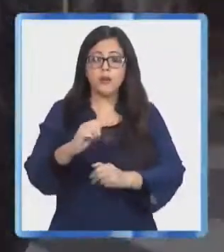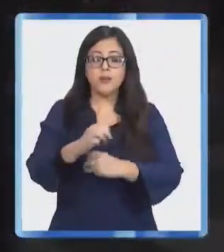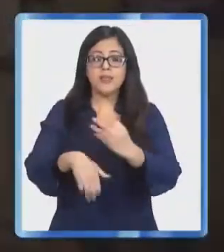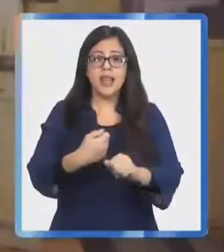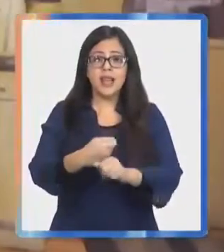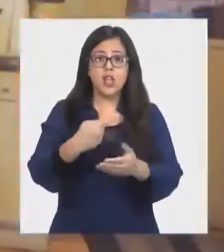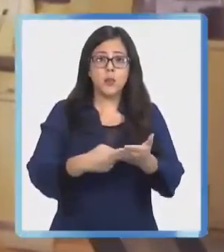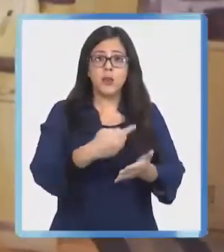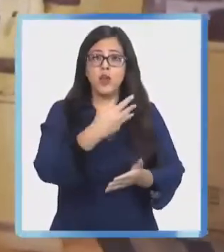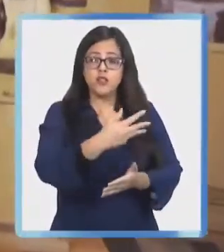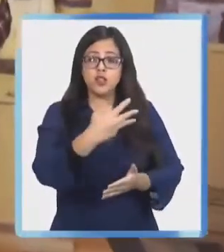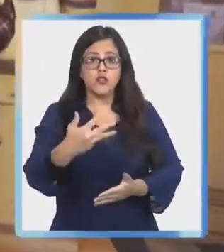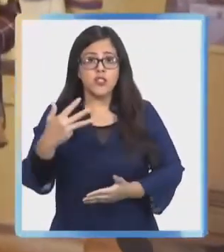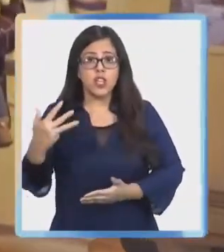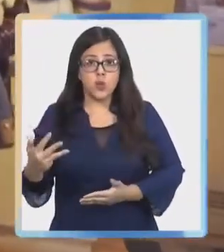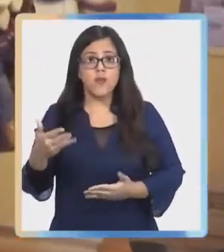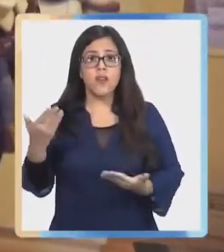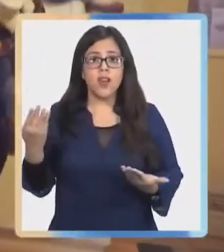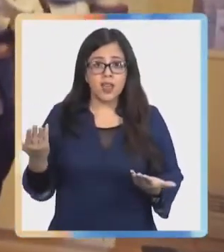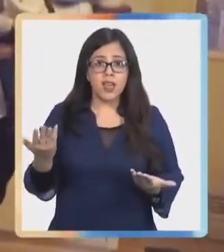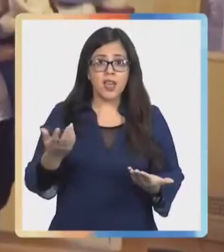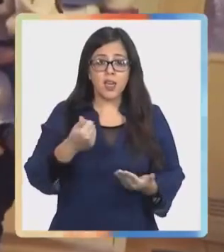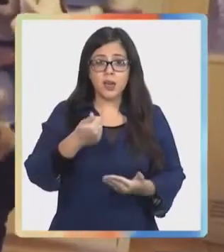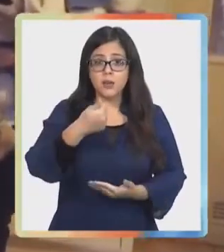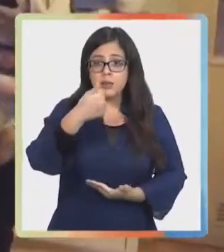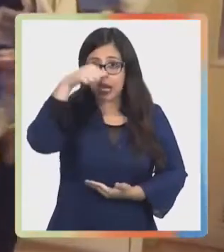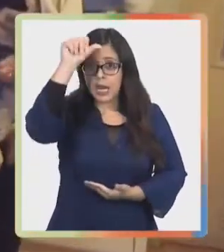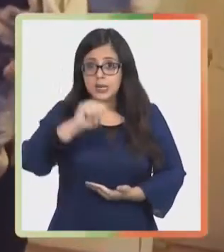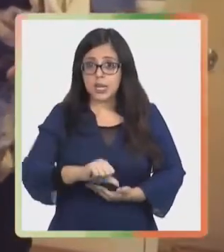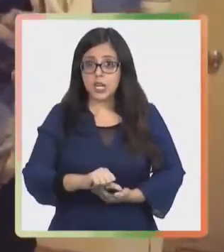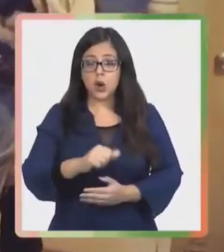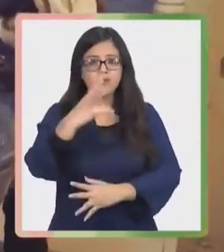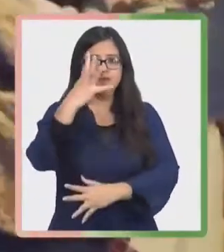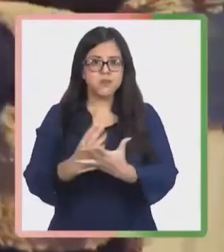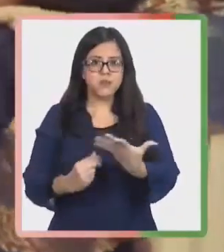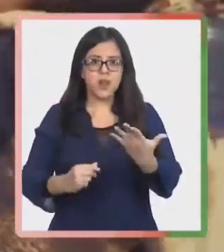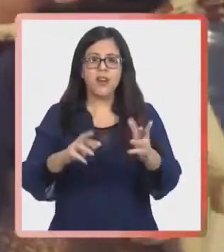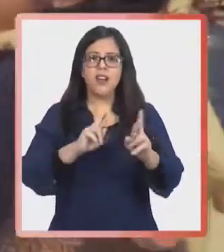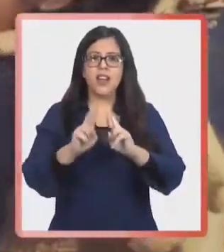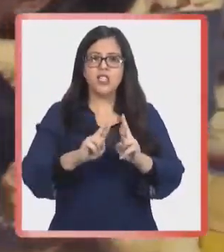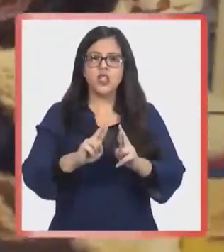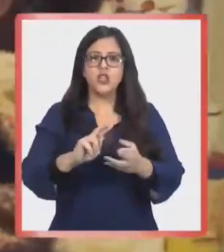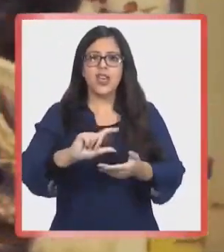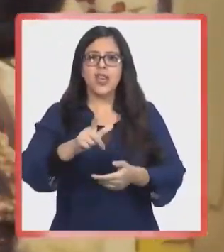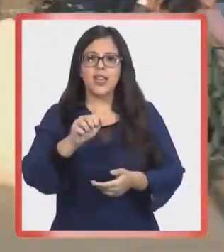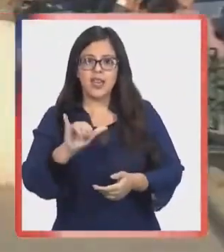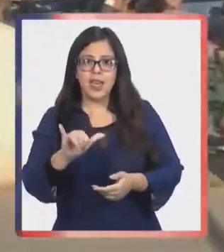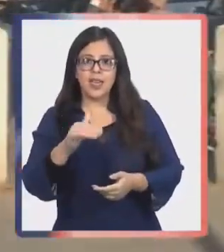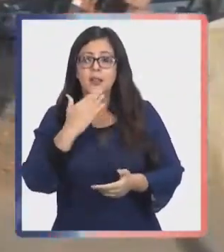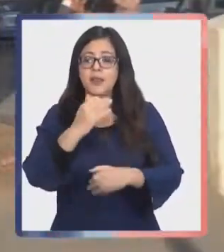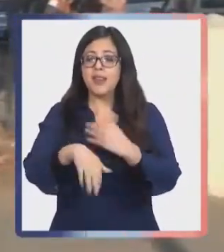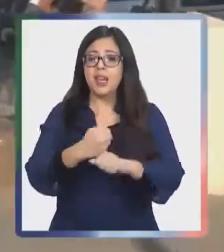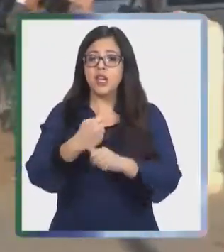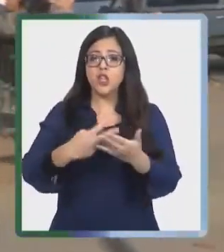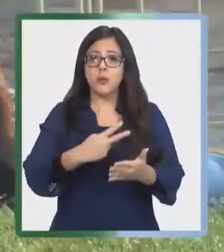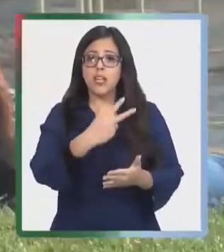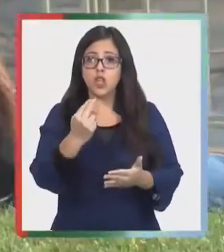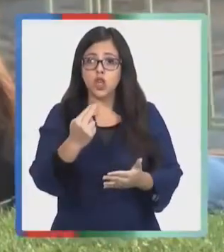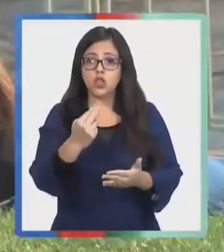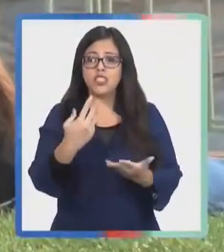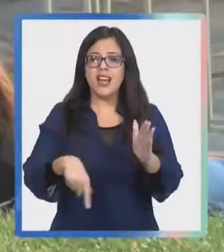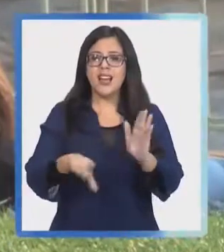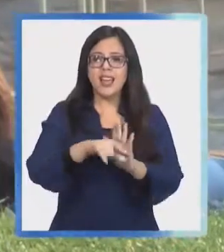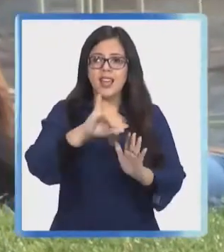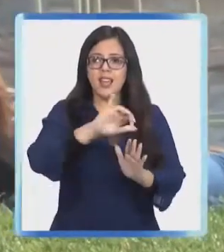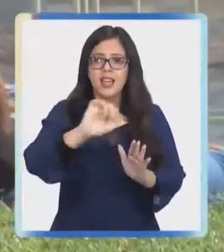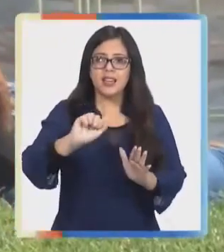En 1999 se despenalizó las relaciones homosexuales. En 2012 entró en vigencia la Ley